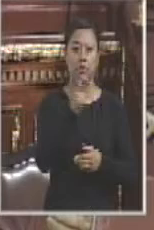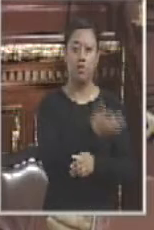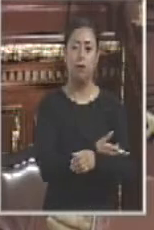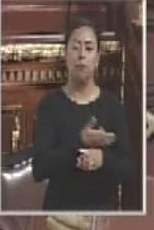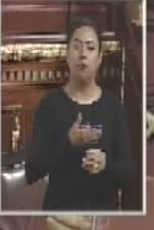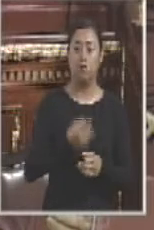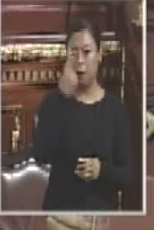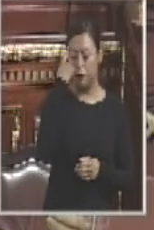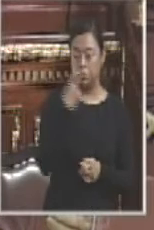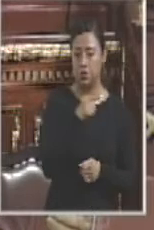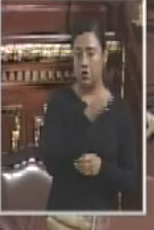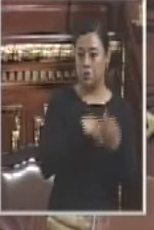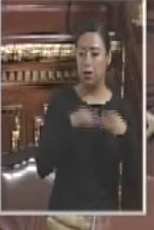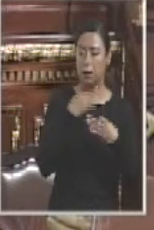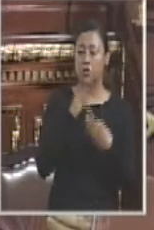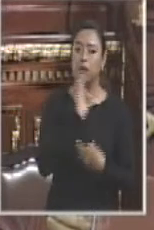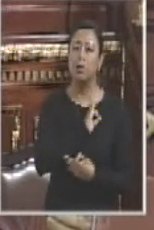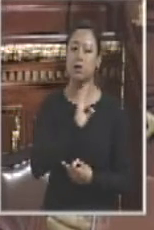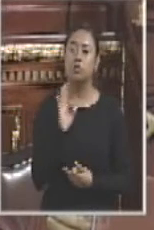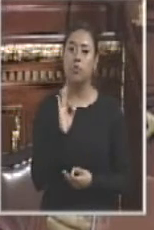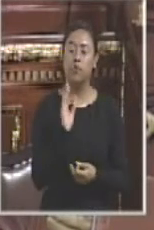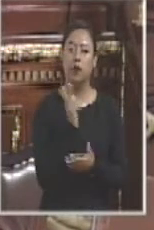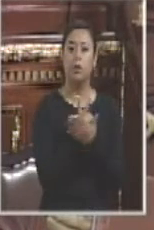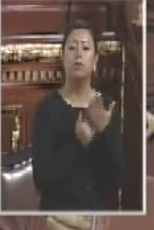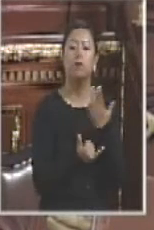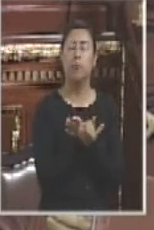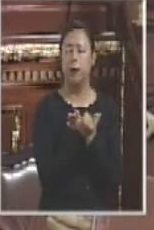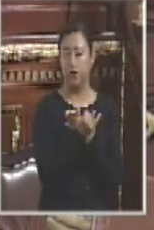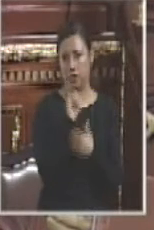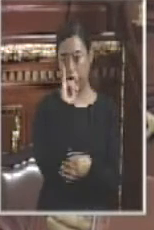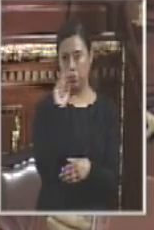para que se pudiera finalmente construir el proyecto del INVI,